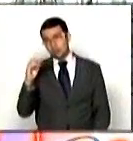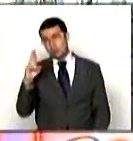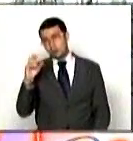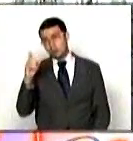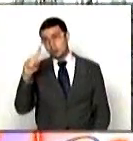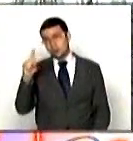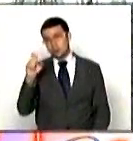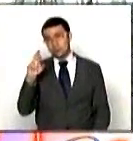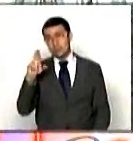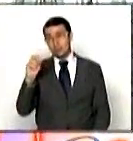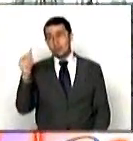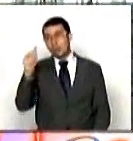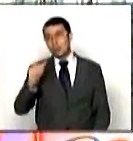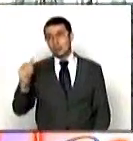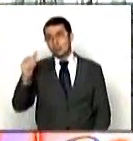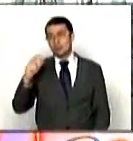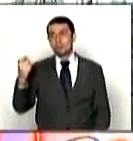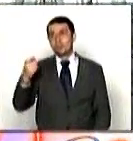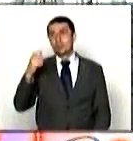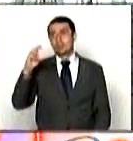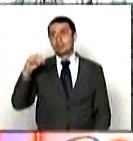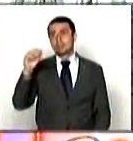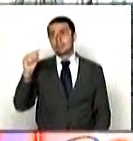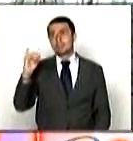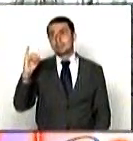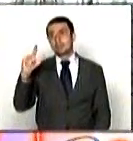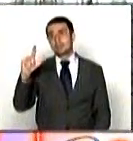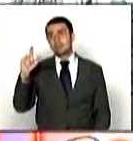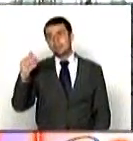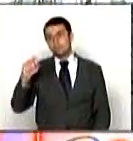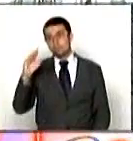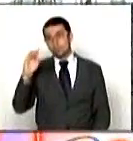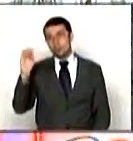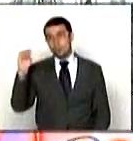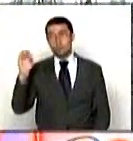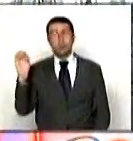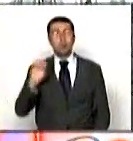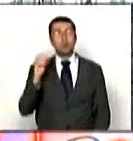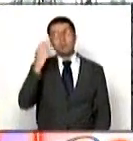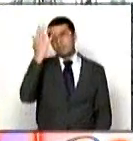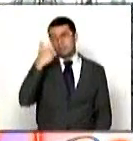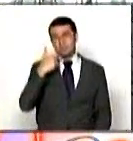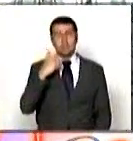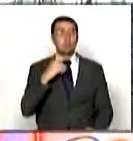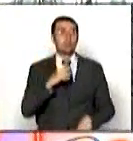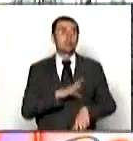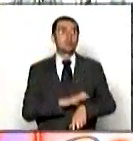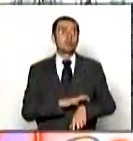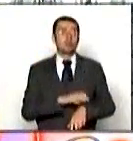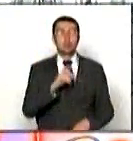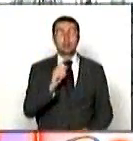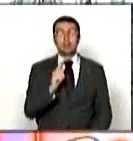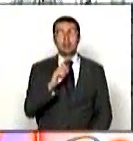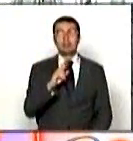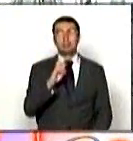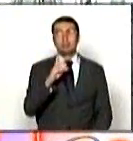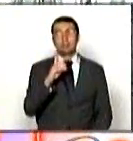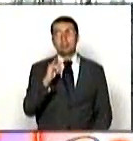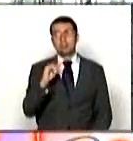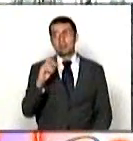doctorfreddyrosero@gmail.com. Y ahí a través de internet les responderemos, o el Facebook es Dr. Freddy Rosero. ¿Un teléfono? Punto,